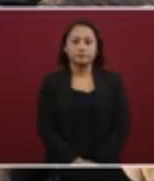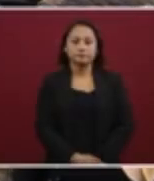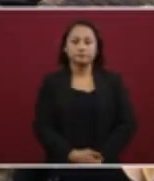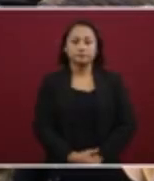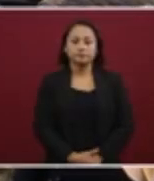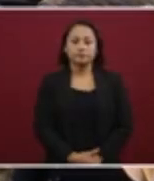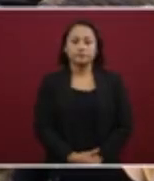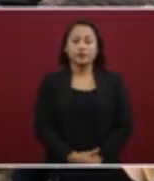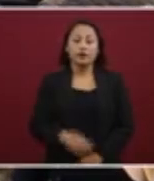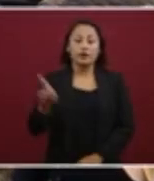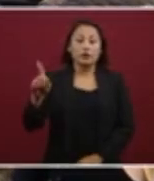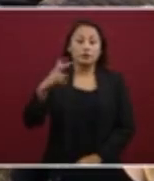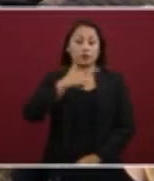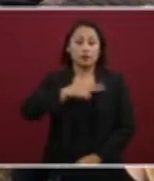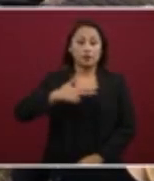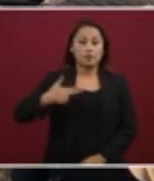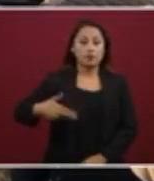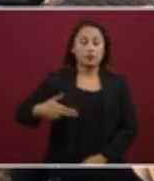25-30 mil pesos,